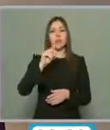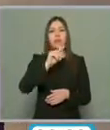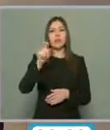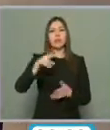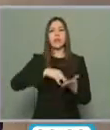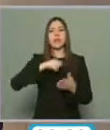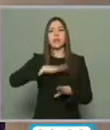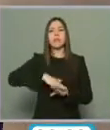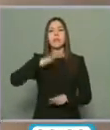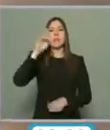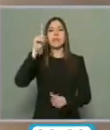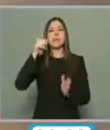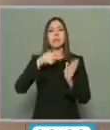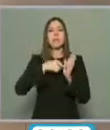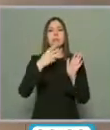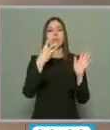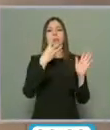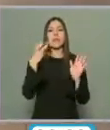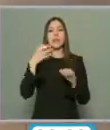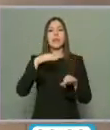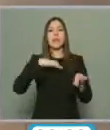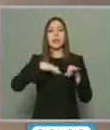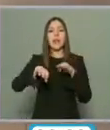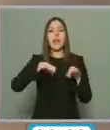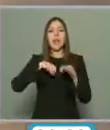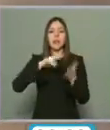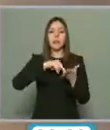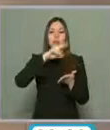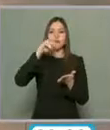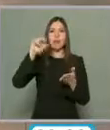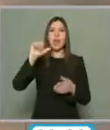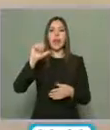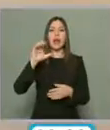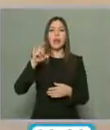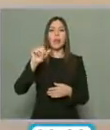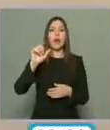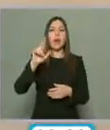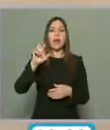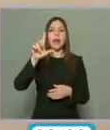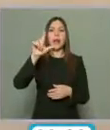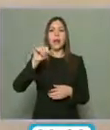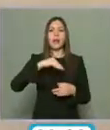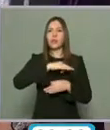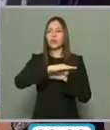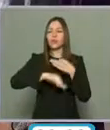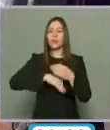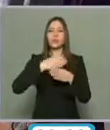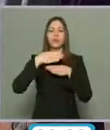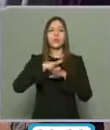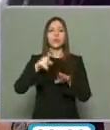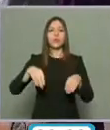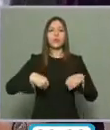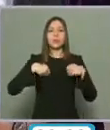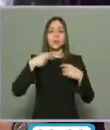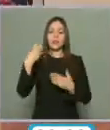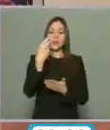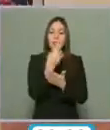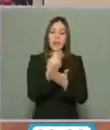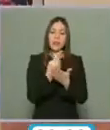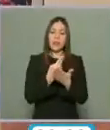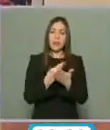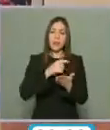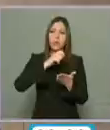de 1,300 trabajos en acuarela, absolutamente autobiográficos. Son dibujos